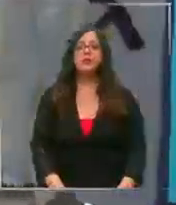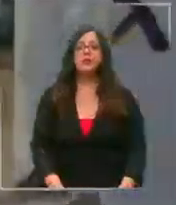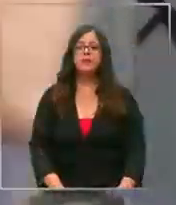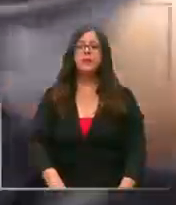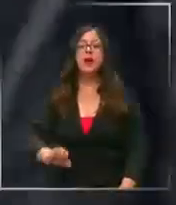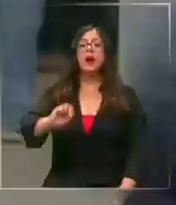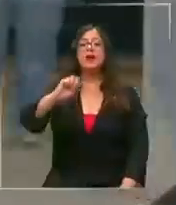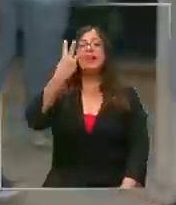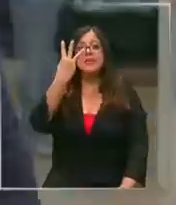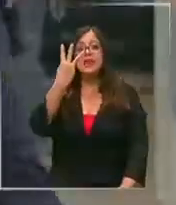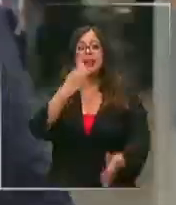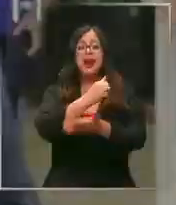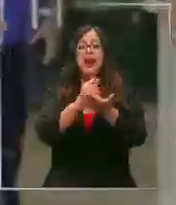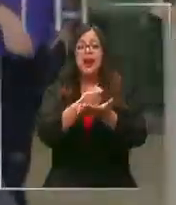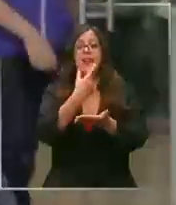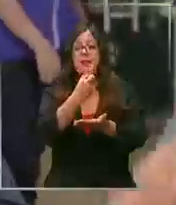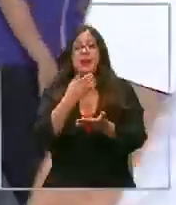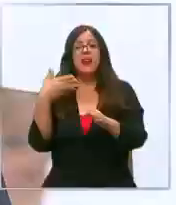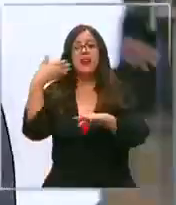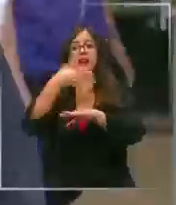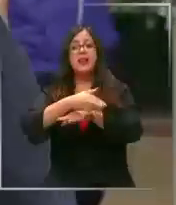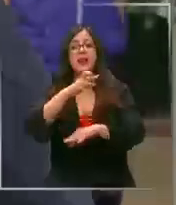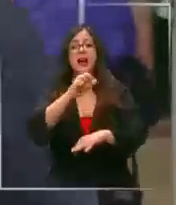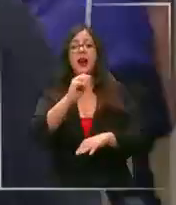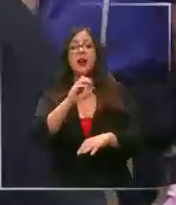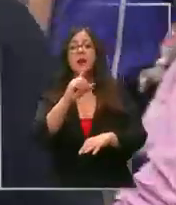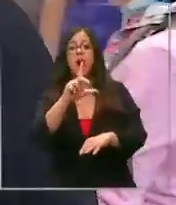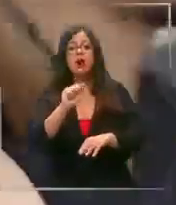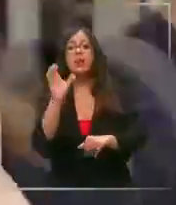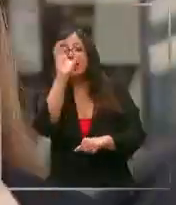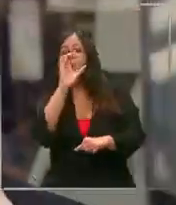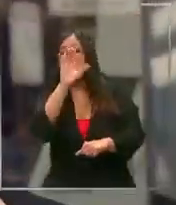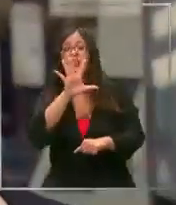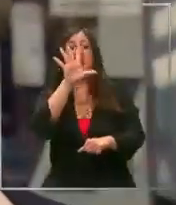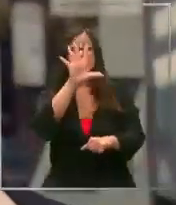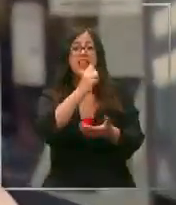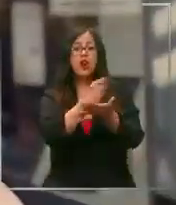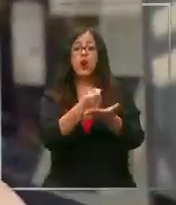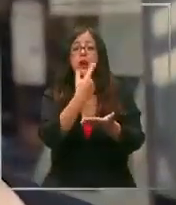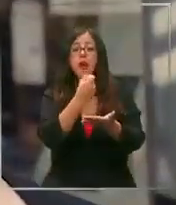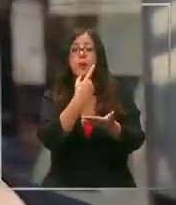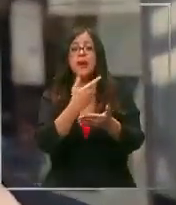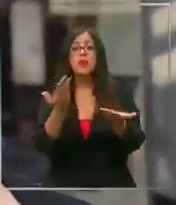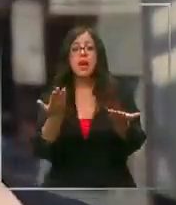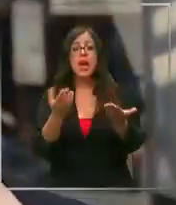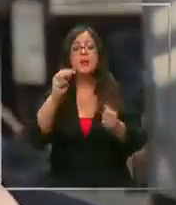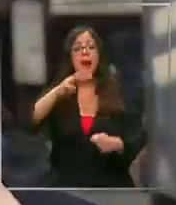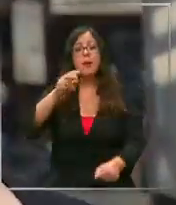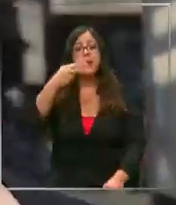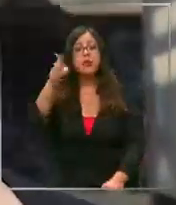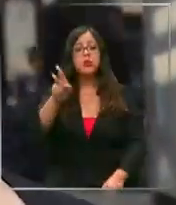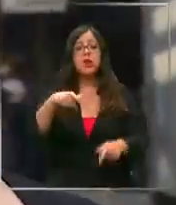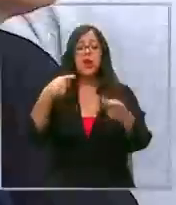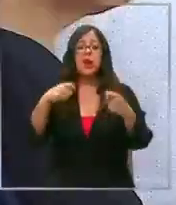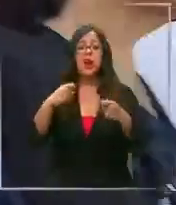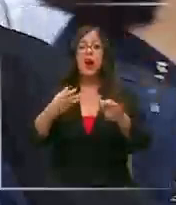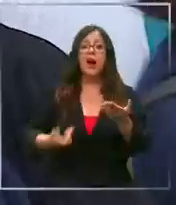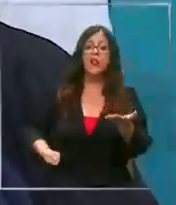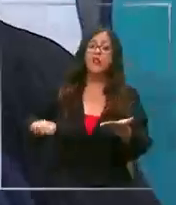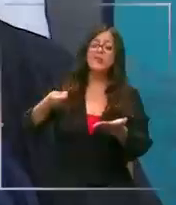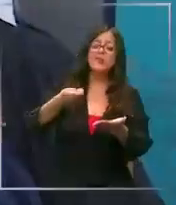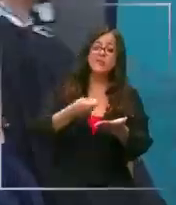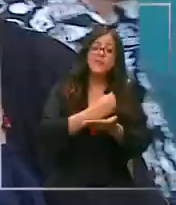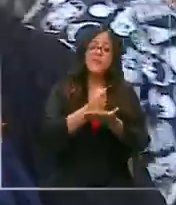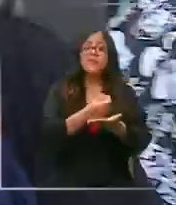es la tercera farmacia que visita Paola. Está buscando más de 5 medicamentos indicados para su mamá. Su gasto de bolsillo en